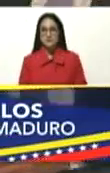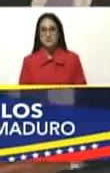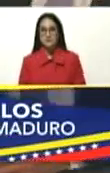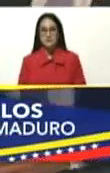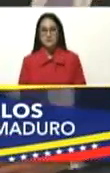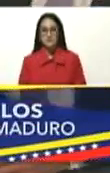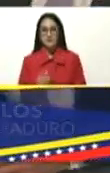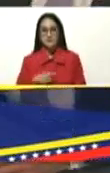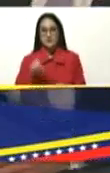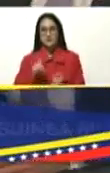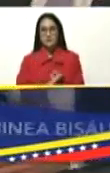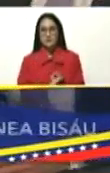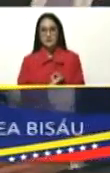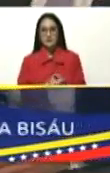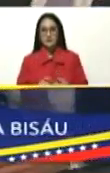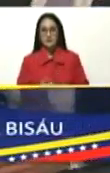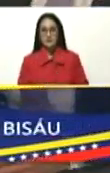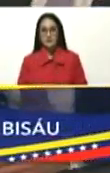mi esposa,